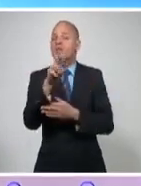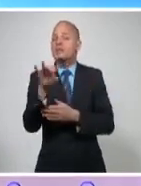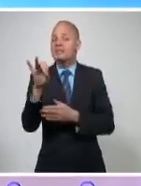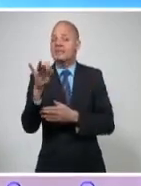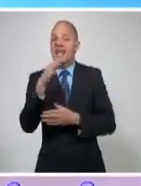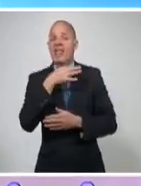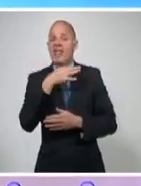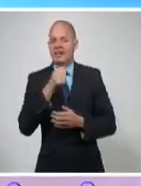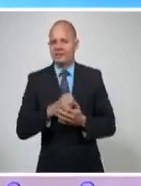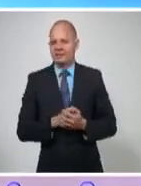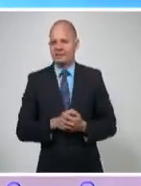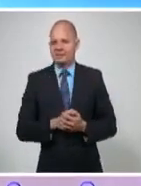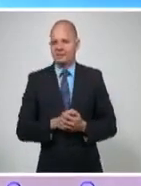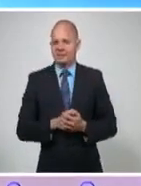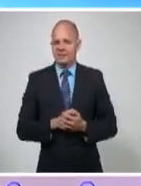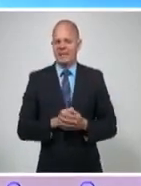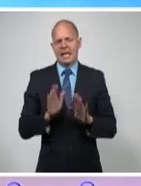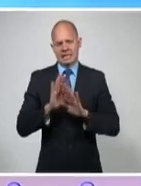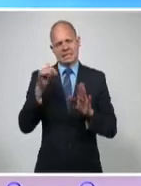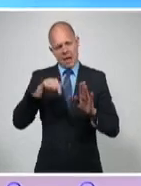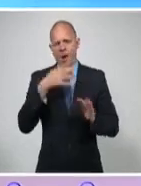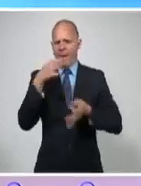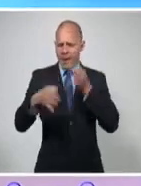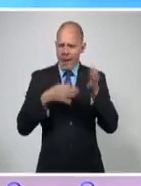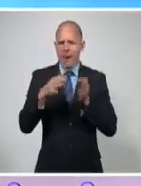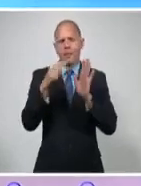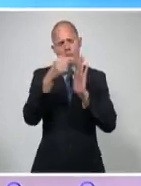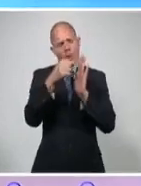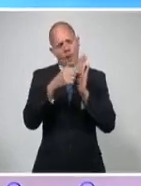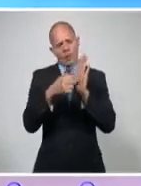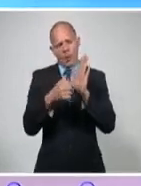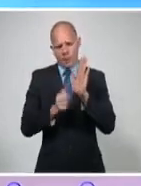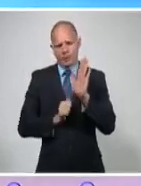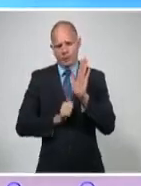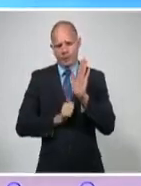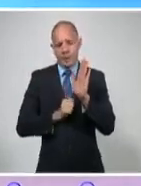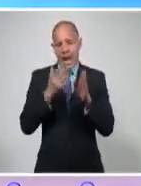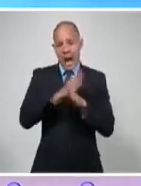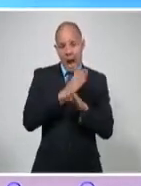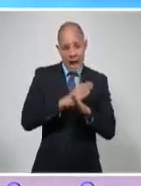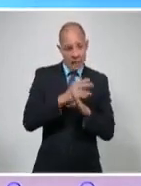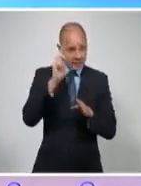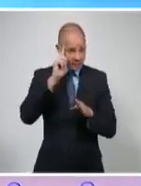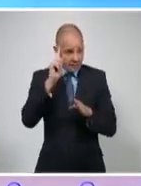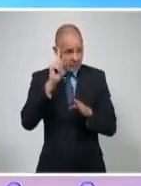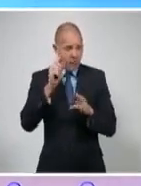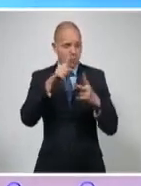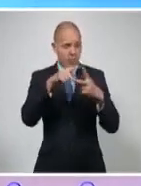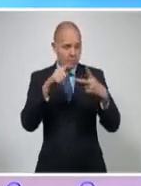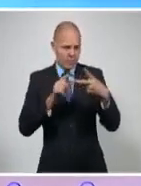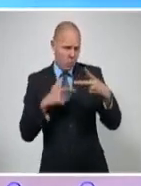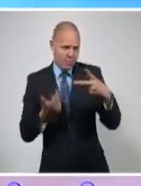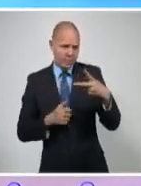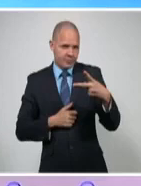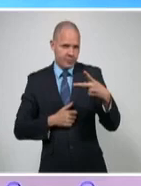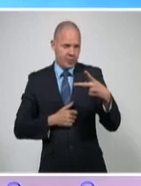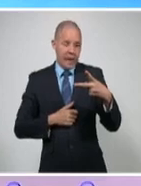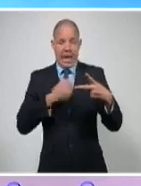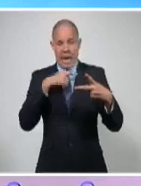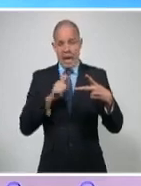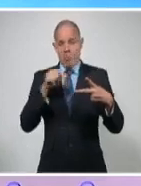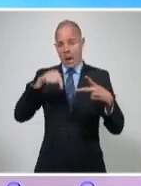hoy, antes de comenzar con los elementos nuevos, destacar dos ideas. La primera, cuando nosotros explicamos en los medios de